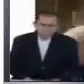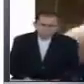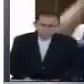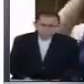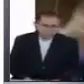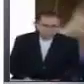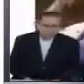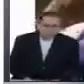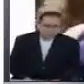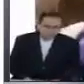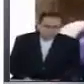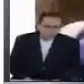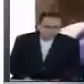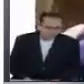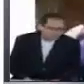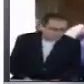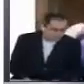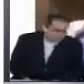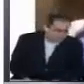Tiene mucha razón. Tiene que sufrir.